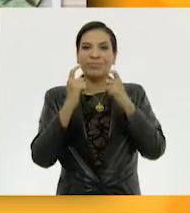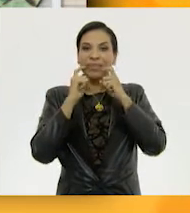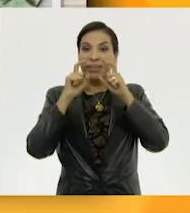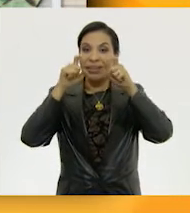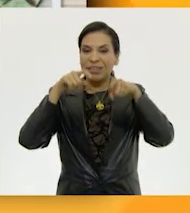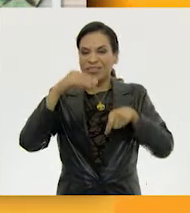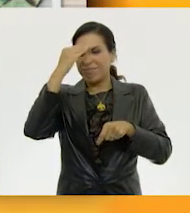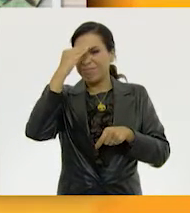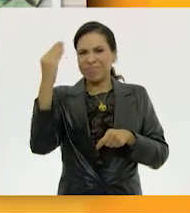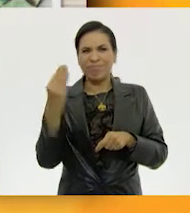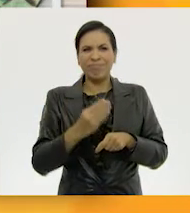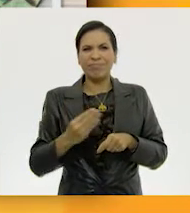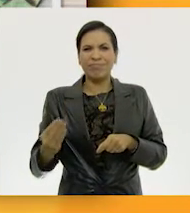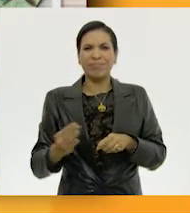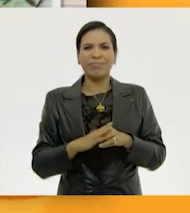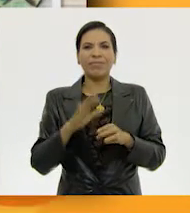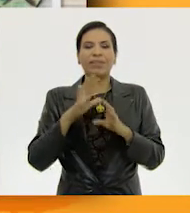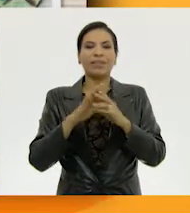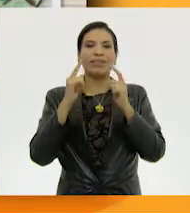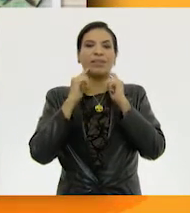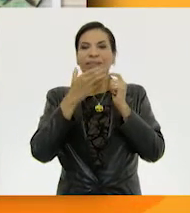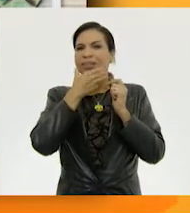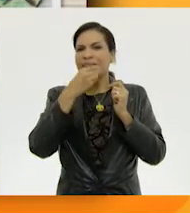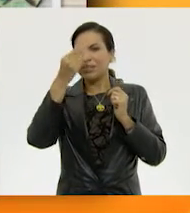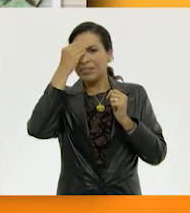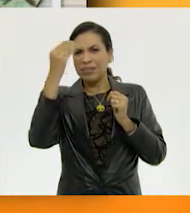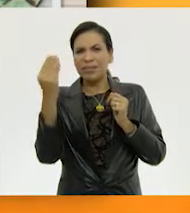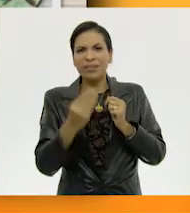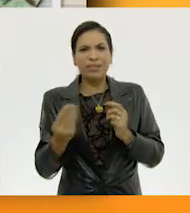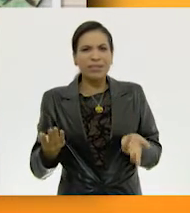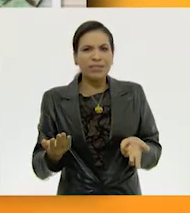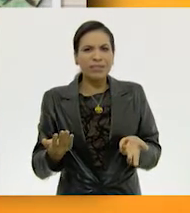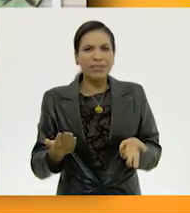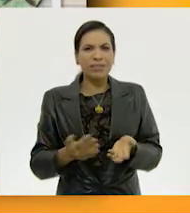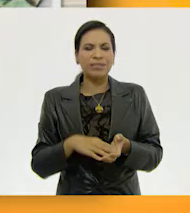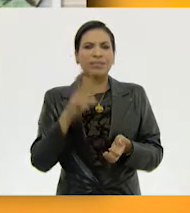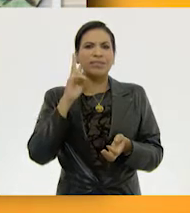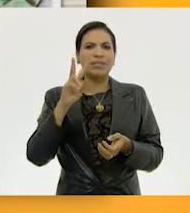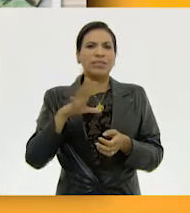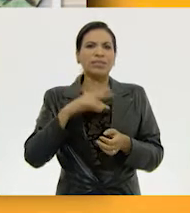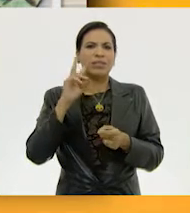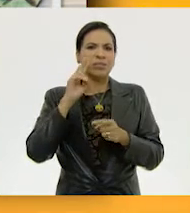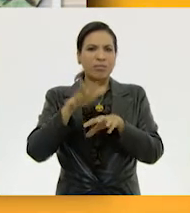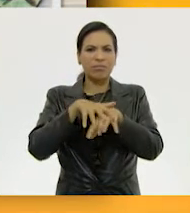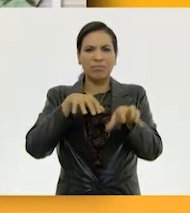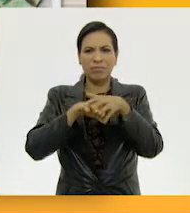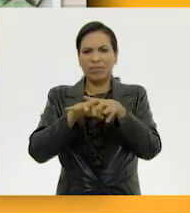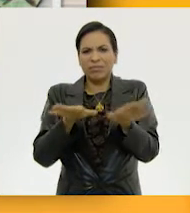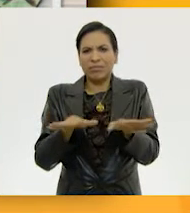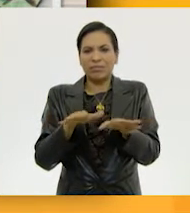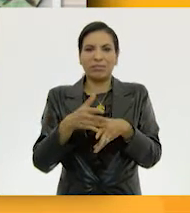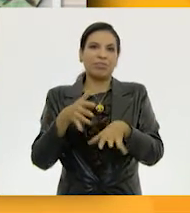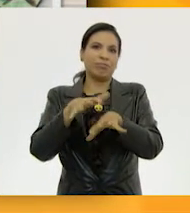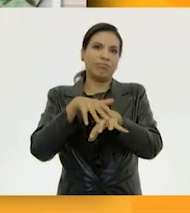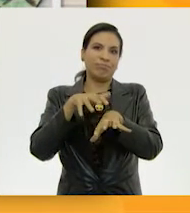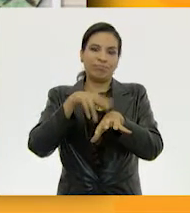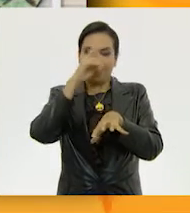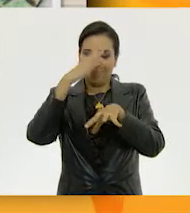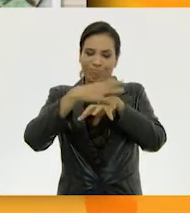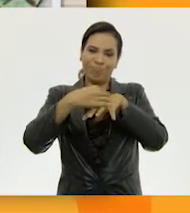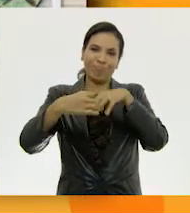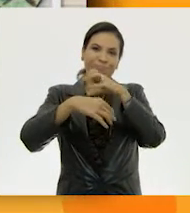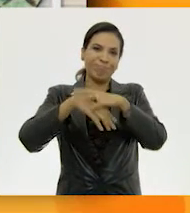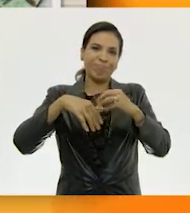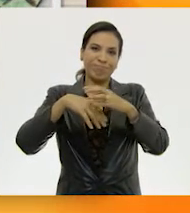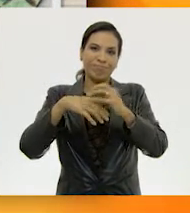dientes horrorosos, unas quijadas horribles. Tiene chuecos ambos pies y las patas muy